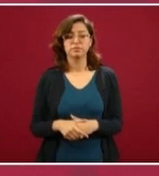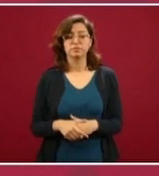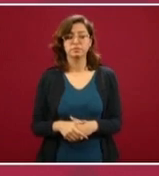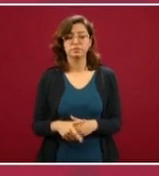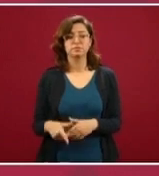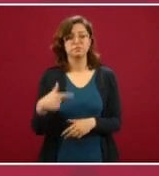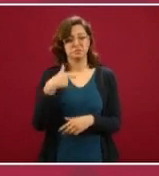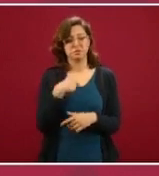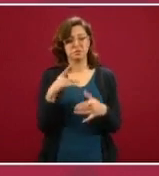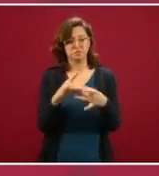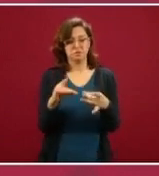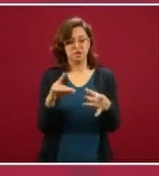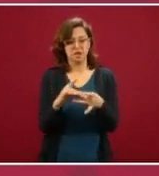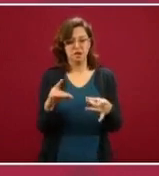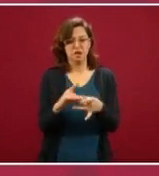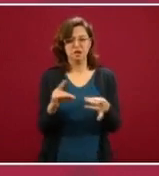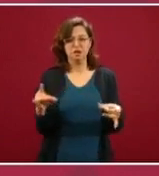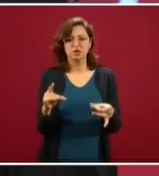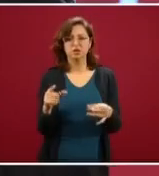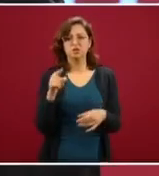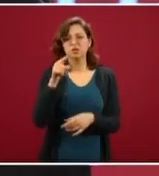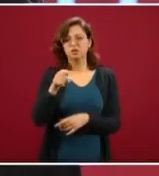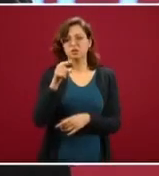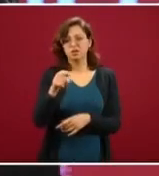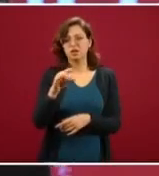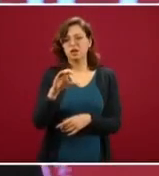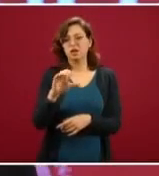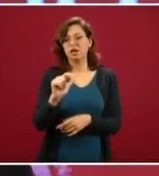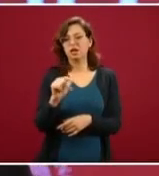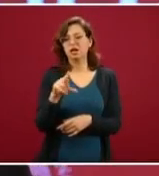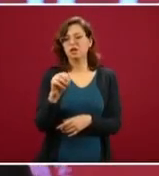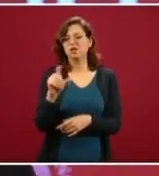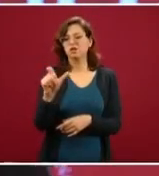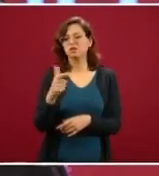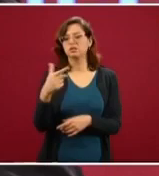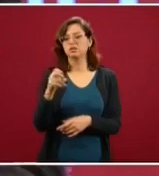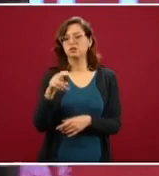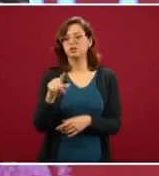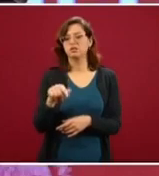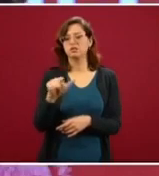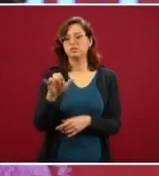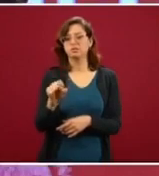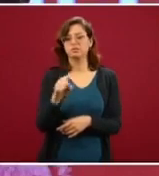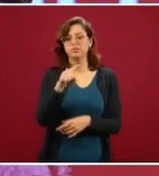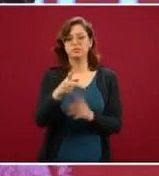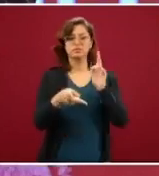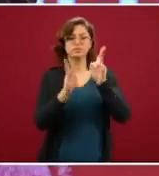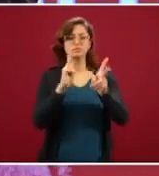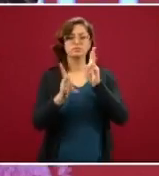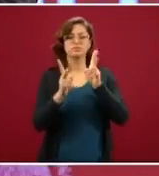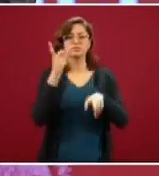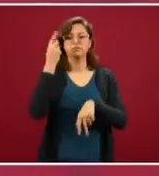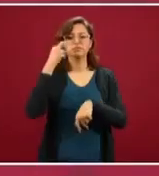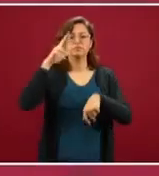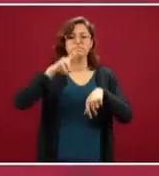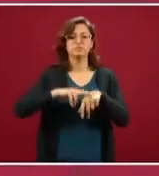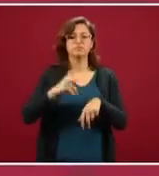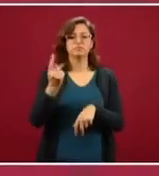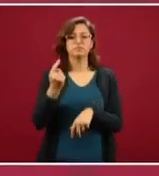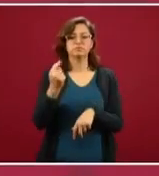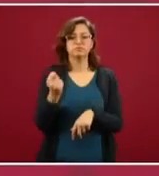les comento que este señor Claudio X González habló con el director de Televisa, con